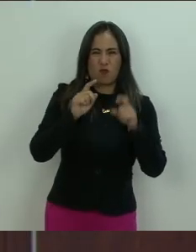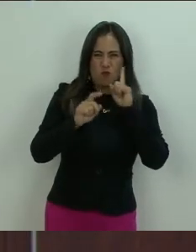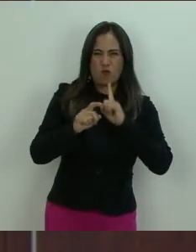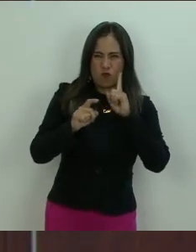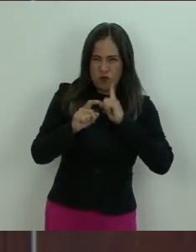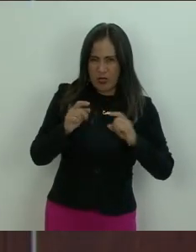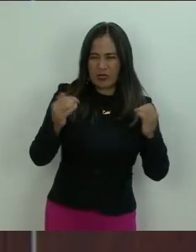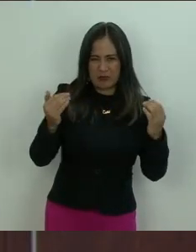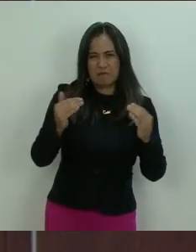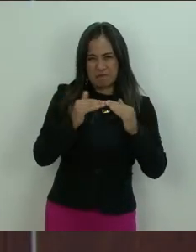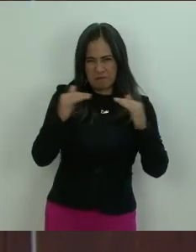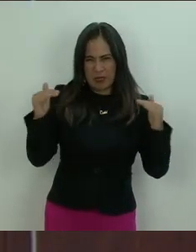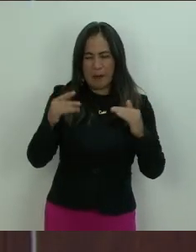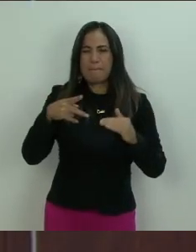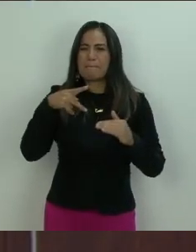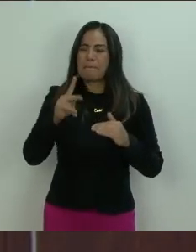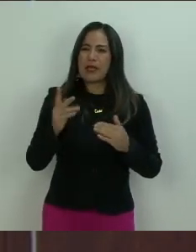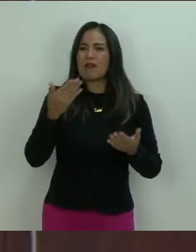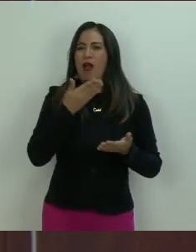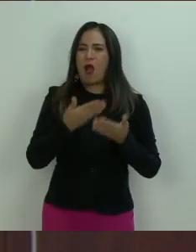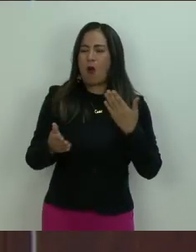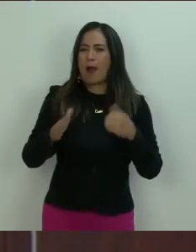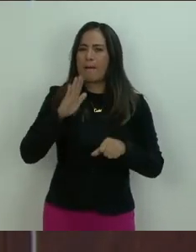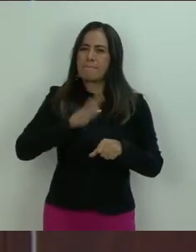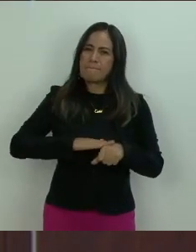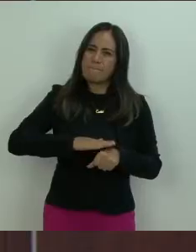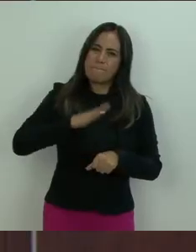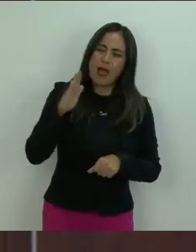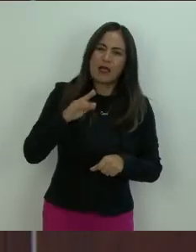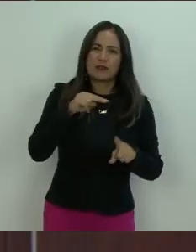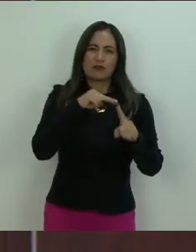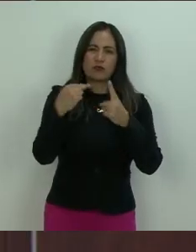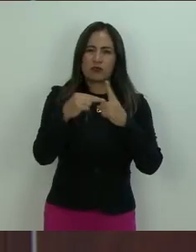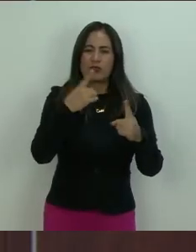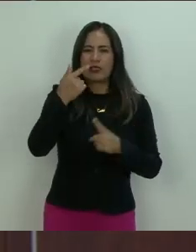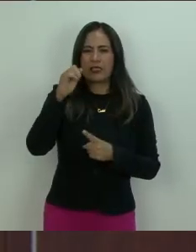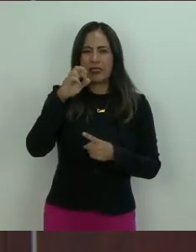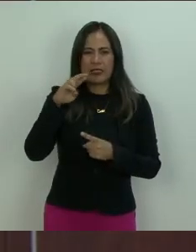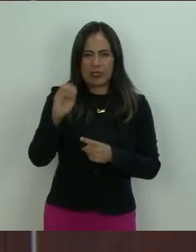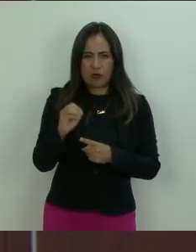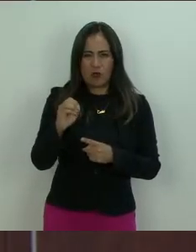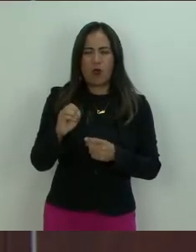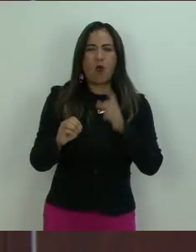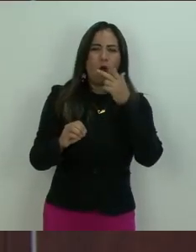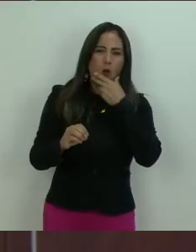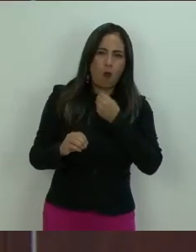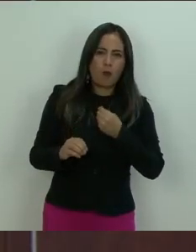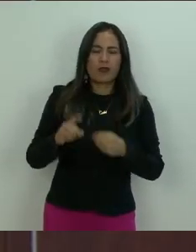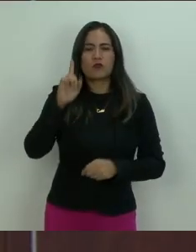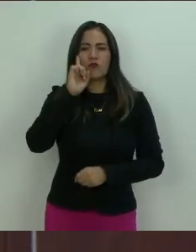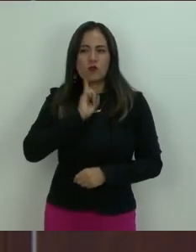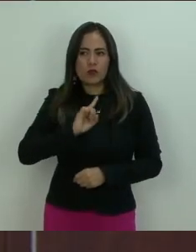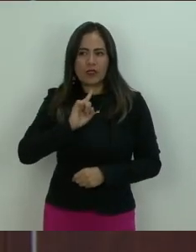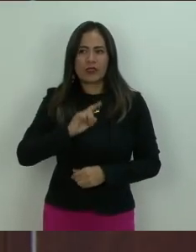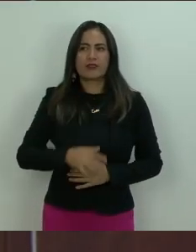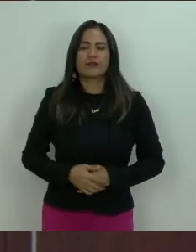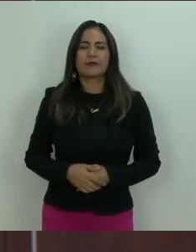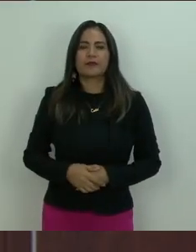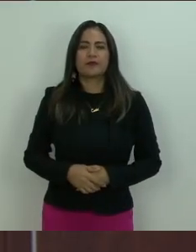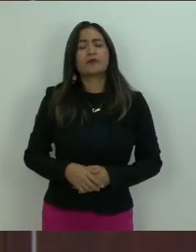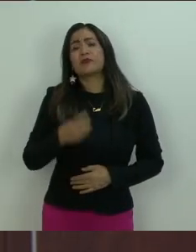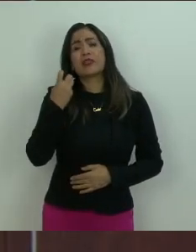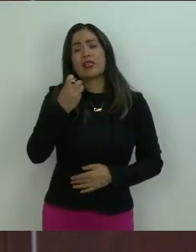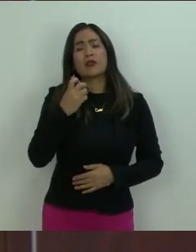que necesitamos calidad en cuanto a la perspectiva de género de hombres y mujeres. Pero esta